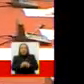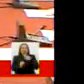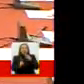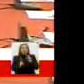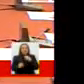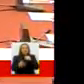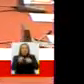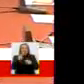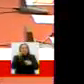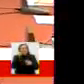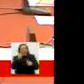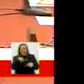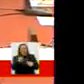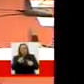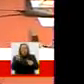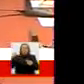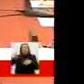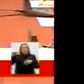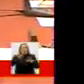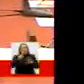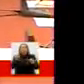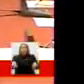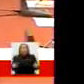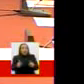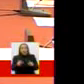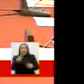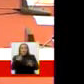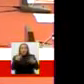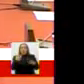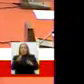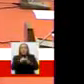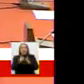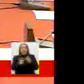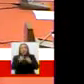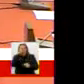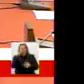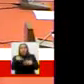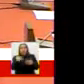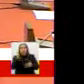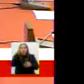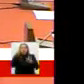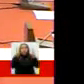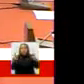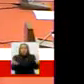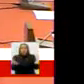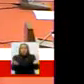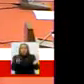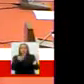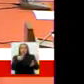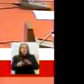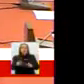entre todos ellos tomaban decisiones. Ahora no podemos juntarnos los 28 millones de peruanos para que todos decidamos un tema. ¿Qué hacemos los